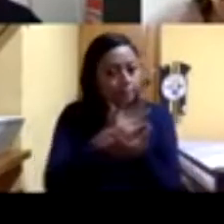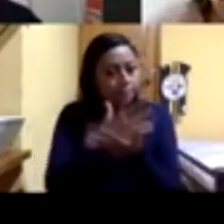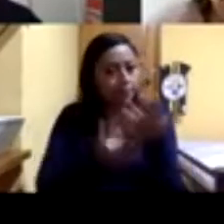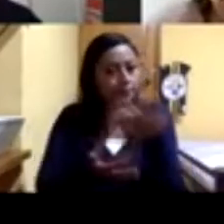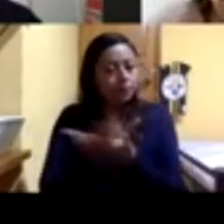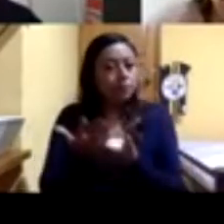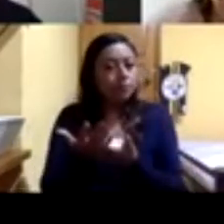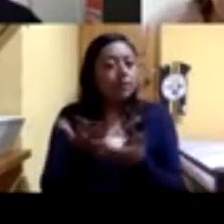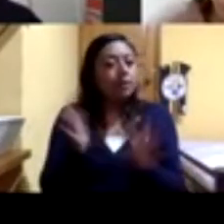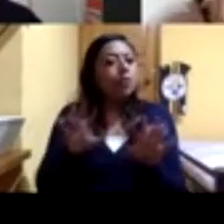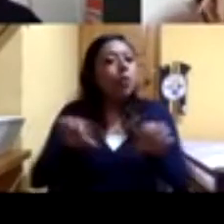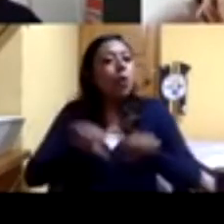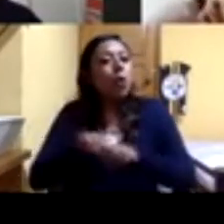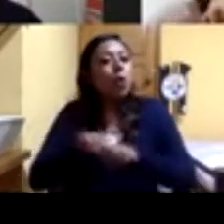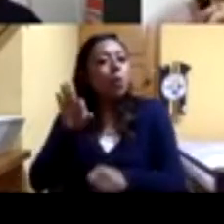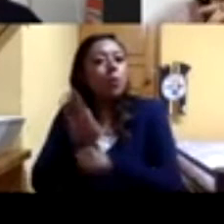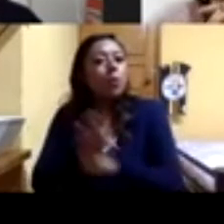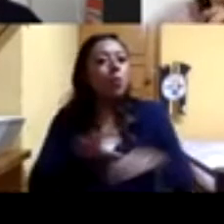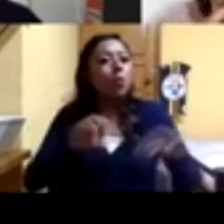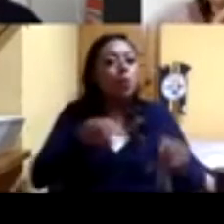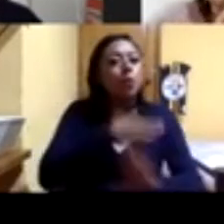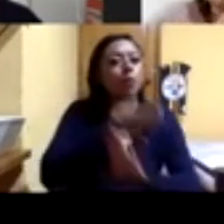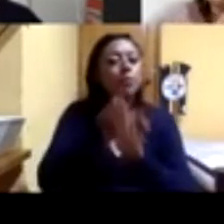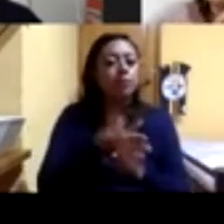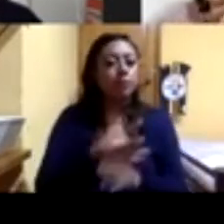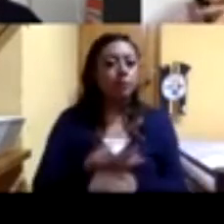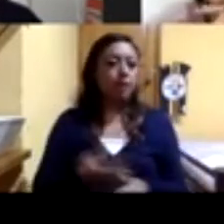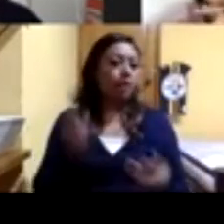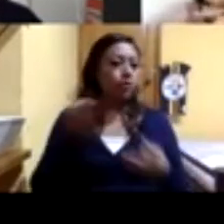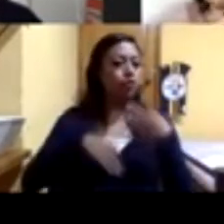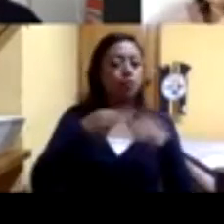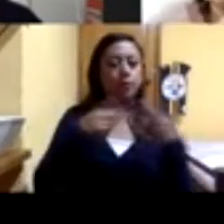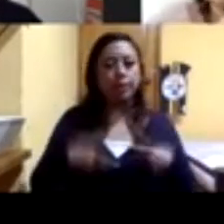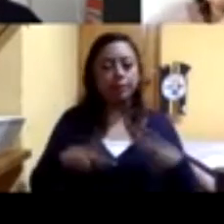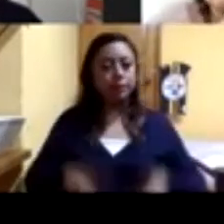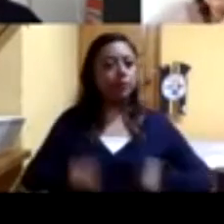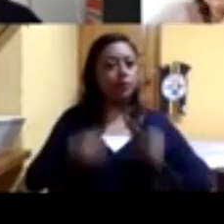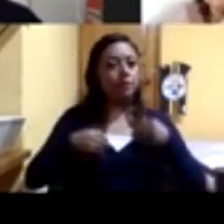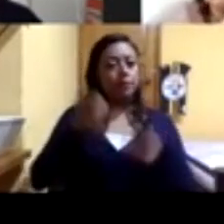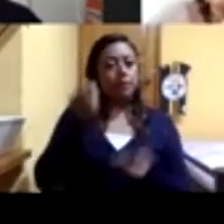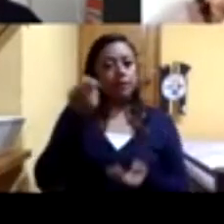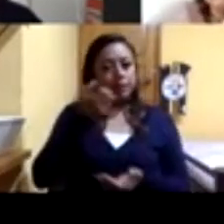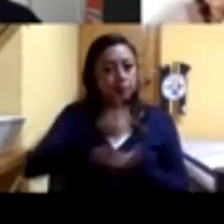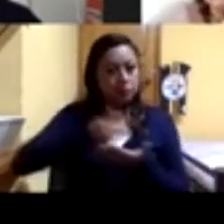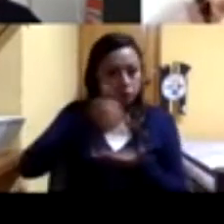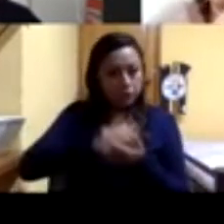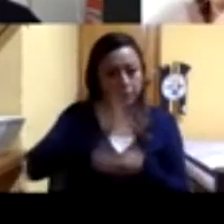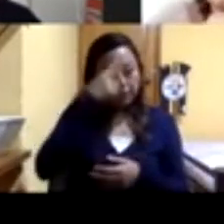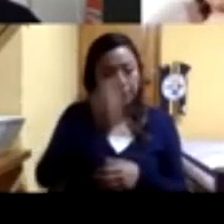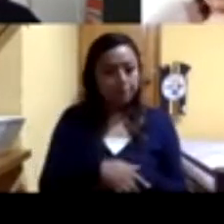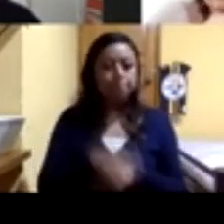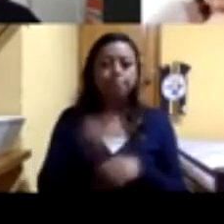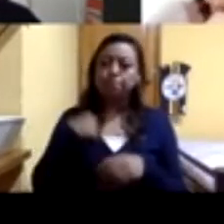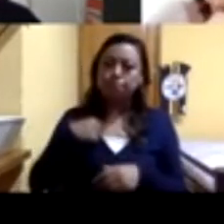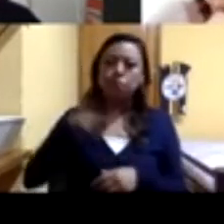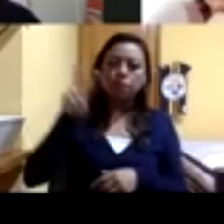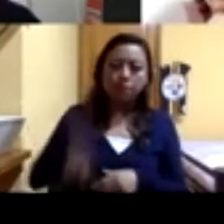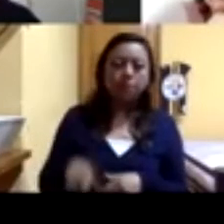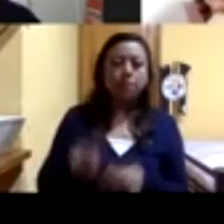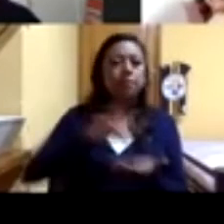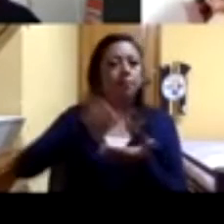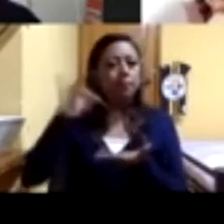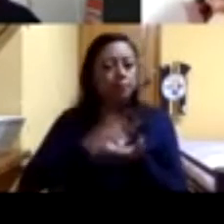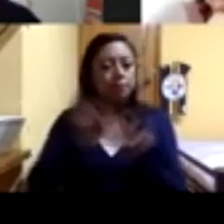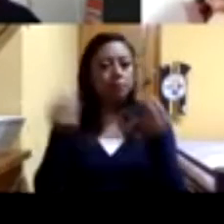los habitantes de esta gran ciudad. Agradezco el esfuerzo realmente del Congreso y del INFO de la Ciudad